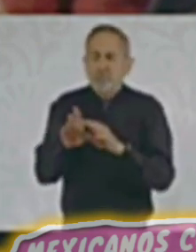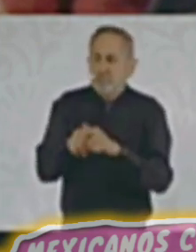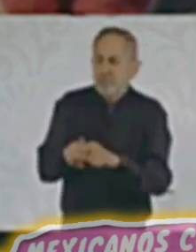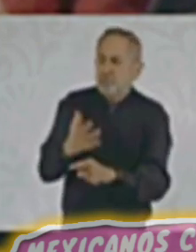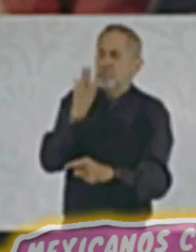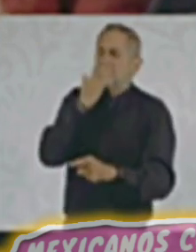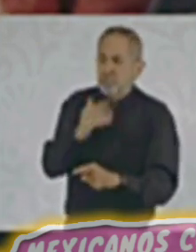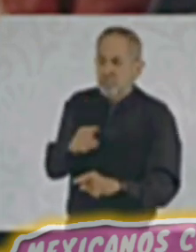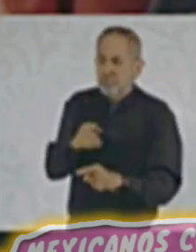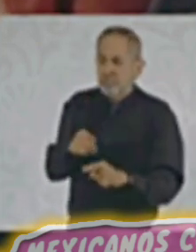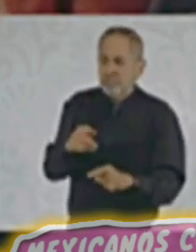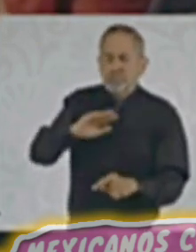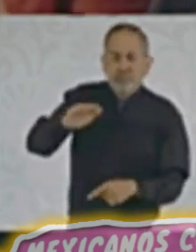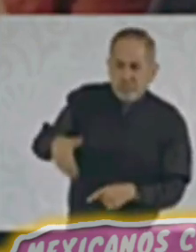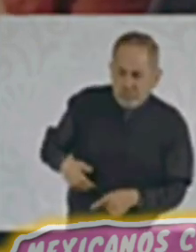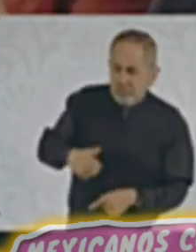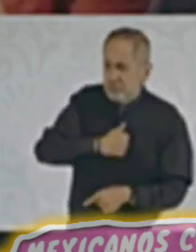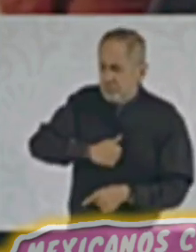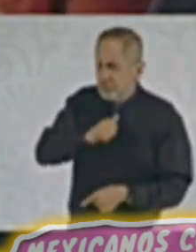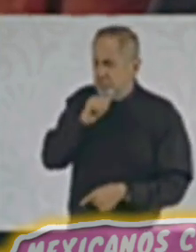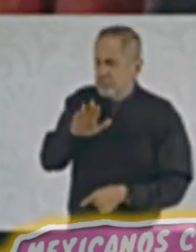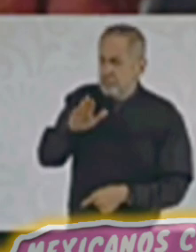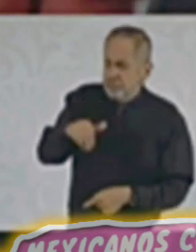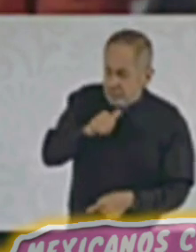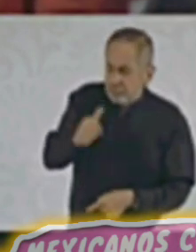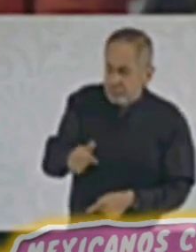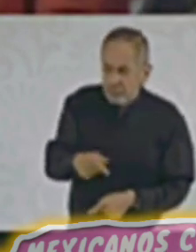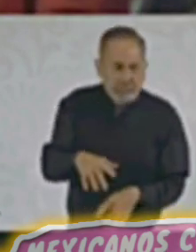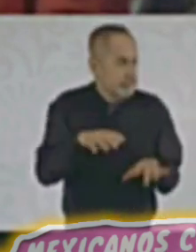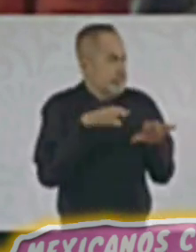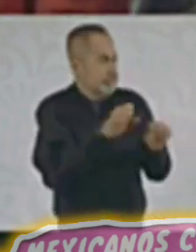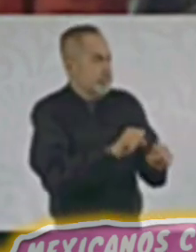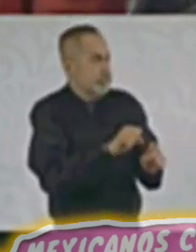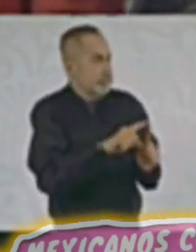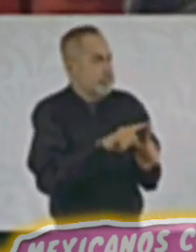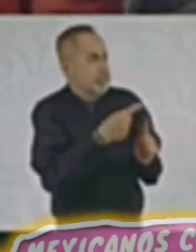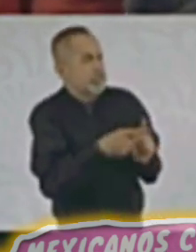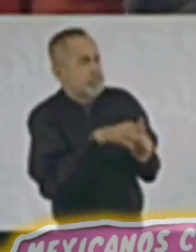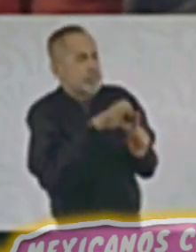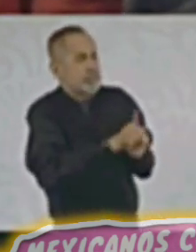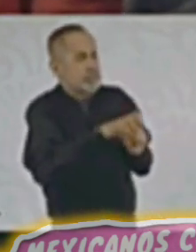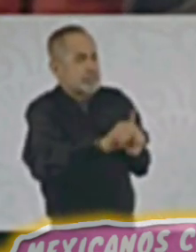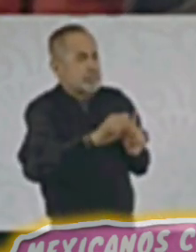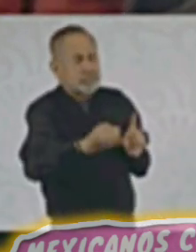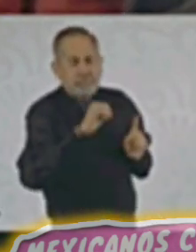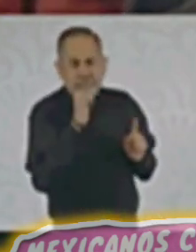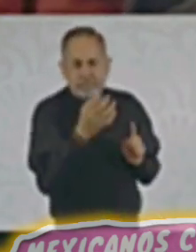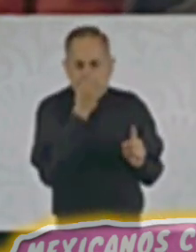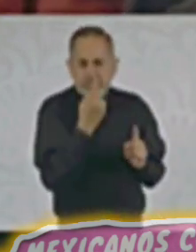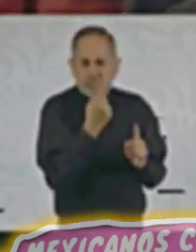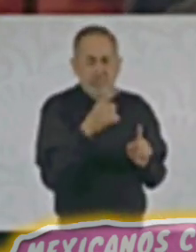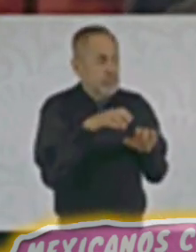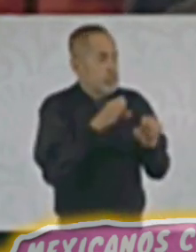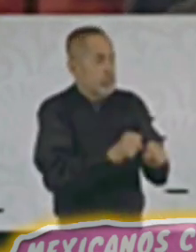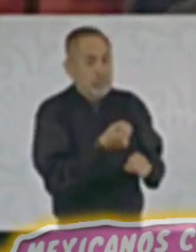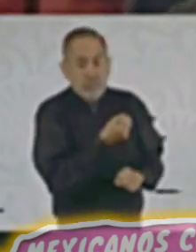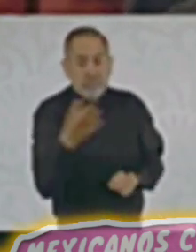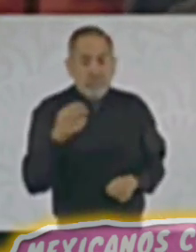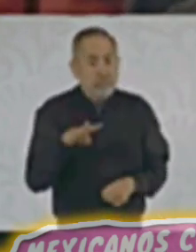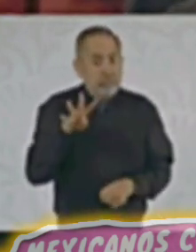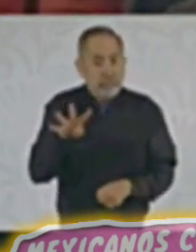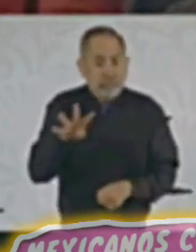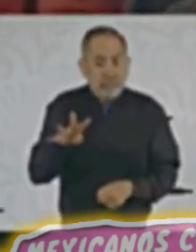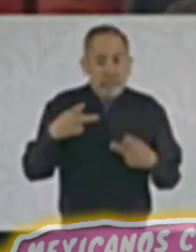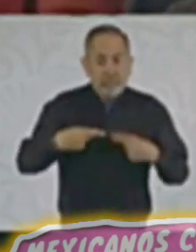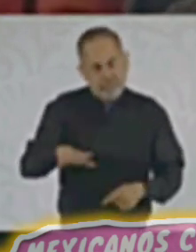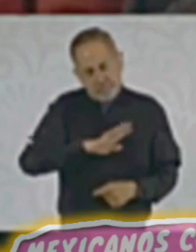heridos, no hubiera bajas, no hubiera otras detenciones por parte del otro grupo y todas fueron pues muertes, fueron 19 personas que